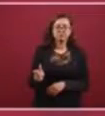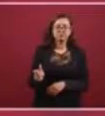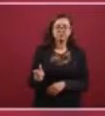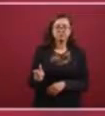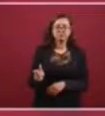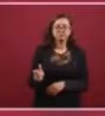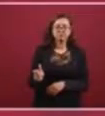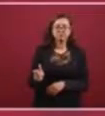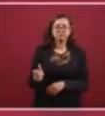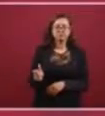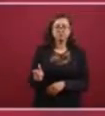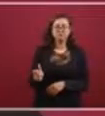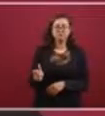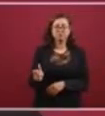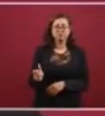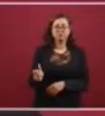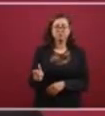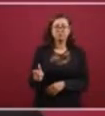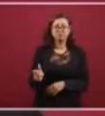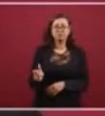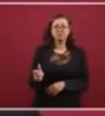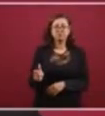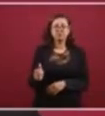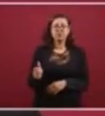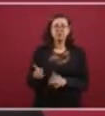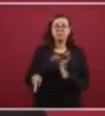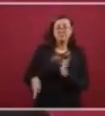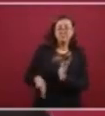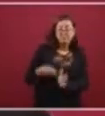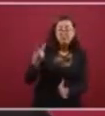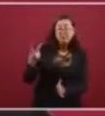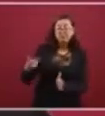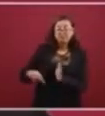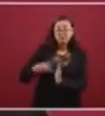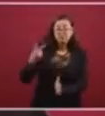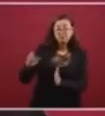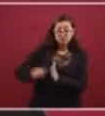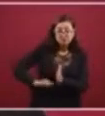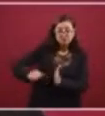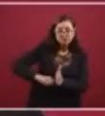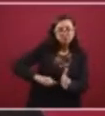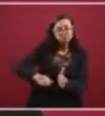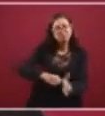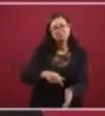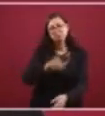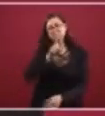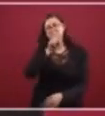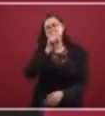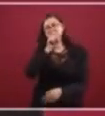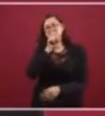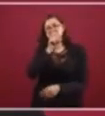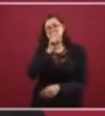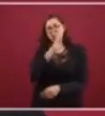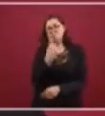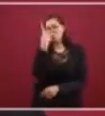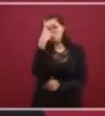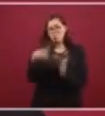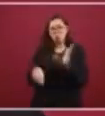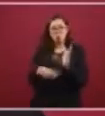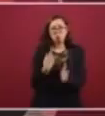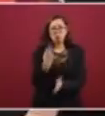ocasión en una sola expedición de cheque